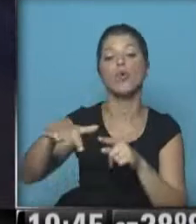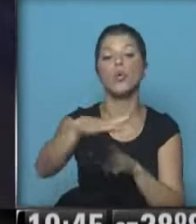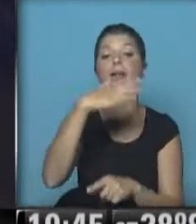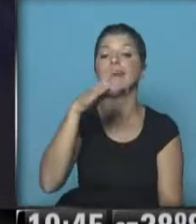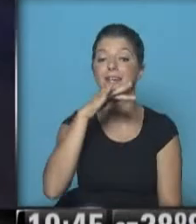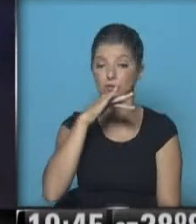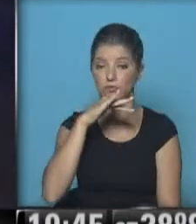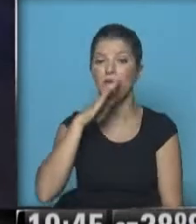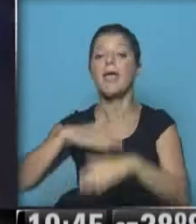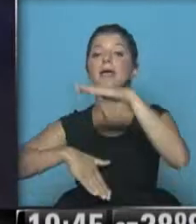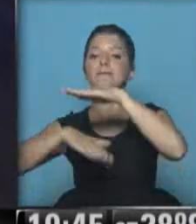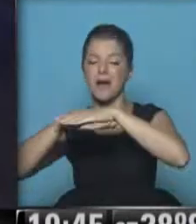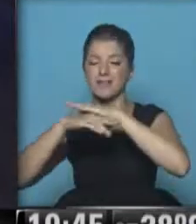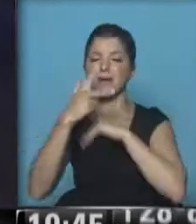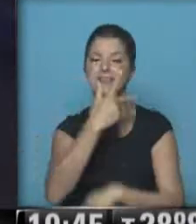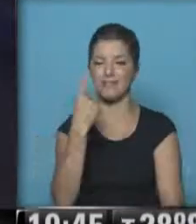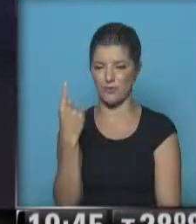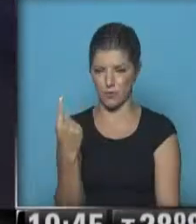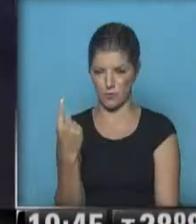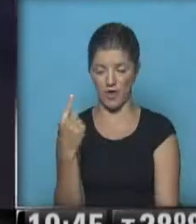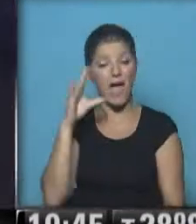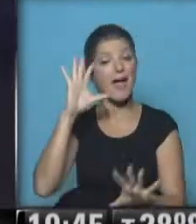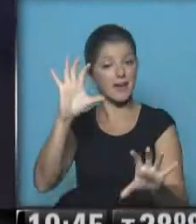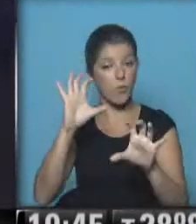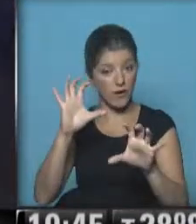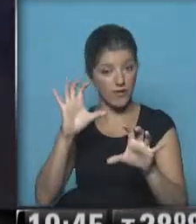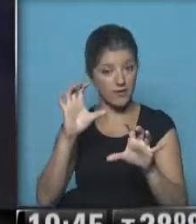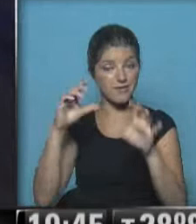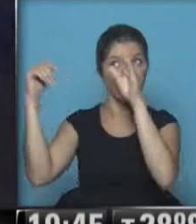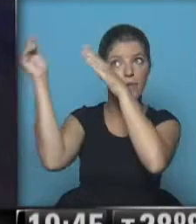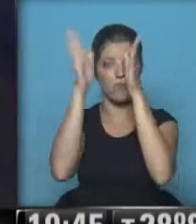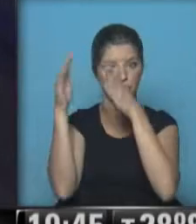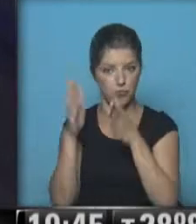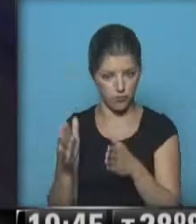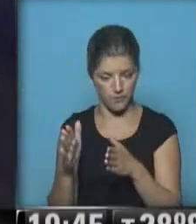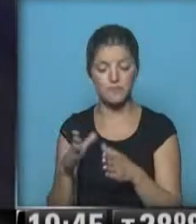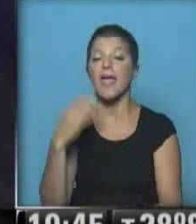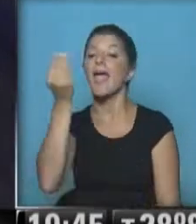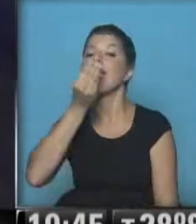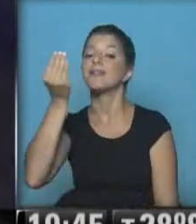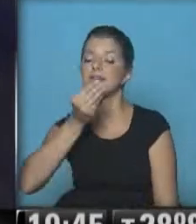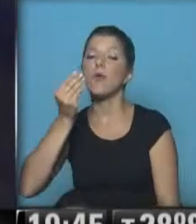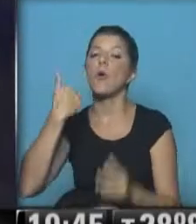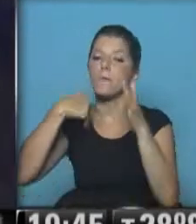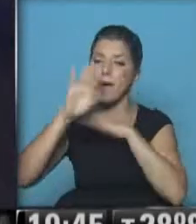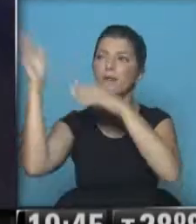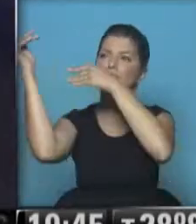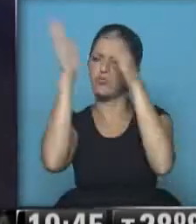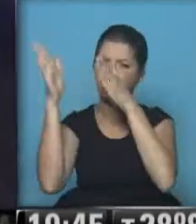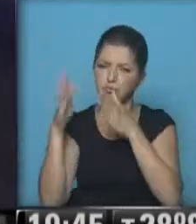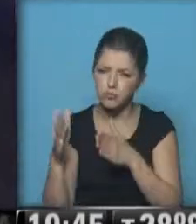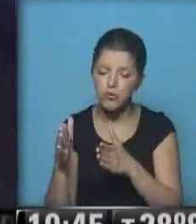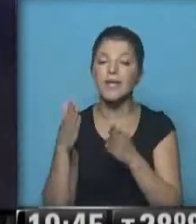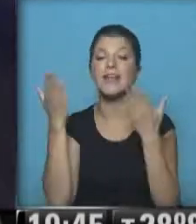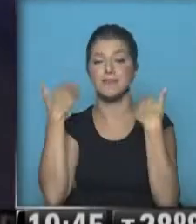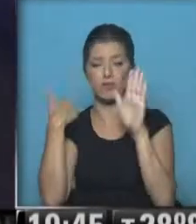y 31 grados será la temperatura máxima recuerde que el viento soplará del sector norte el sábado a viento más intenso del sector norte y un importante